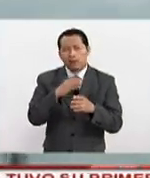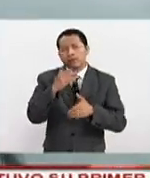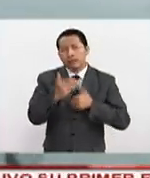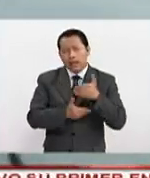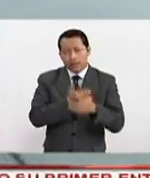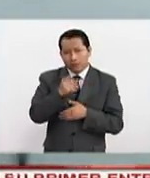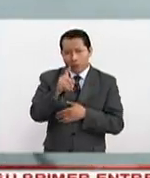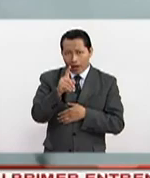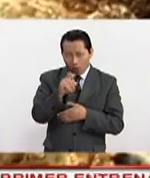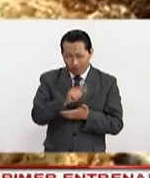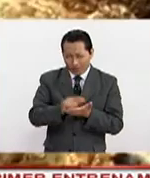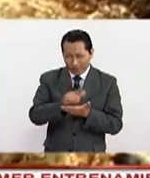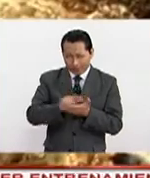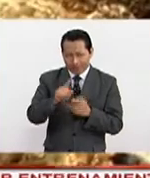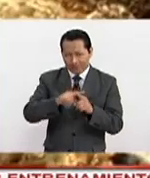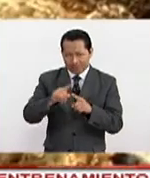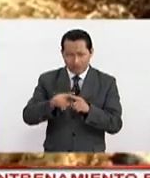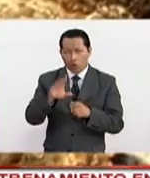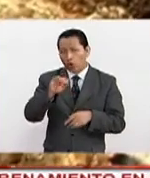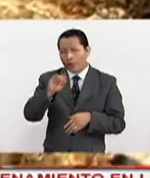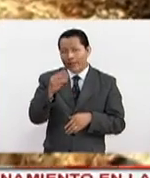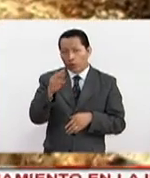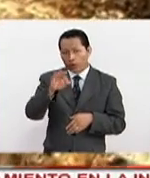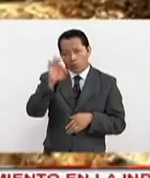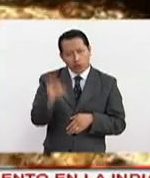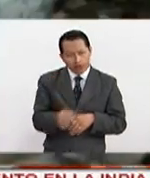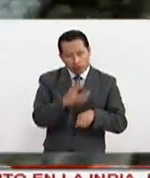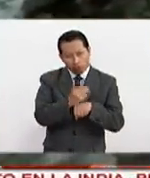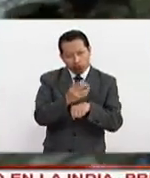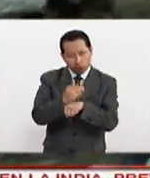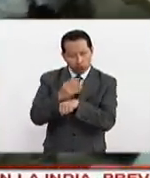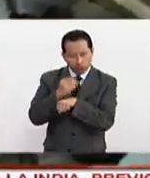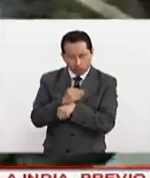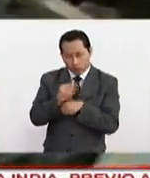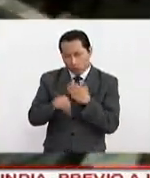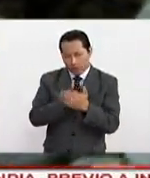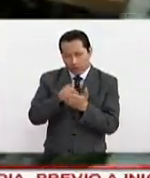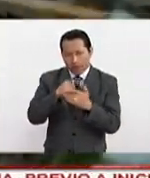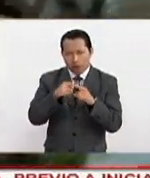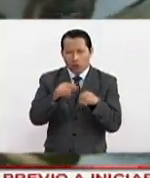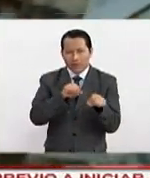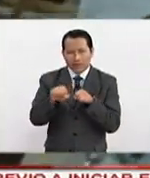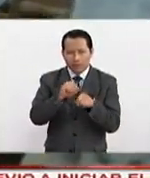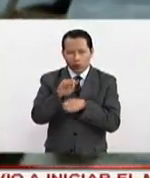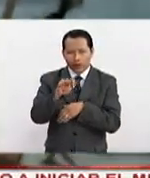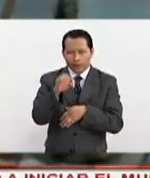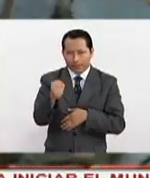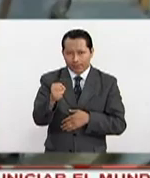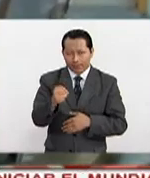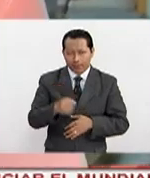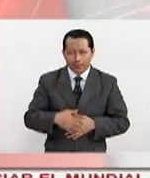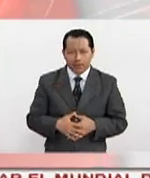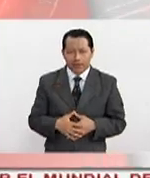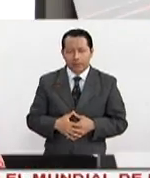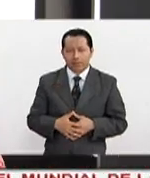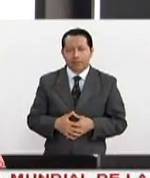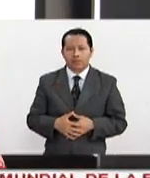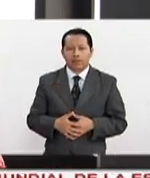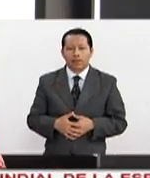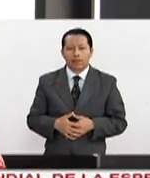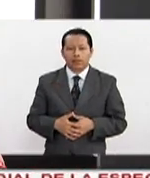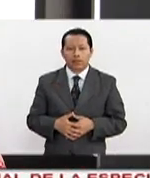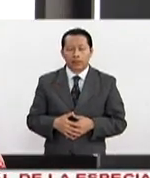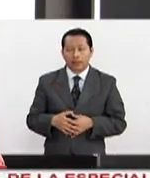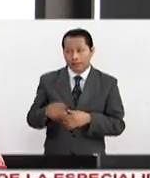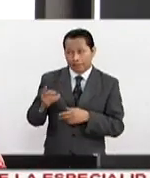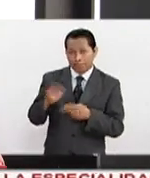servicio de agua potable en un 94% de las zonas afectadas por el sismo del 19 de septiembre.